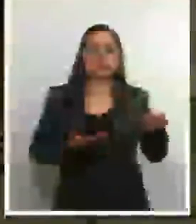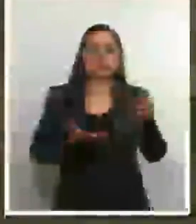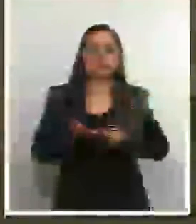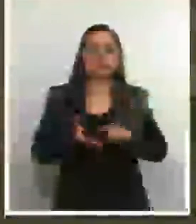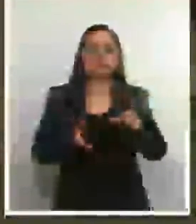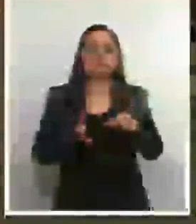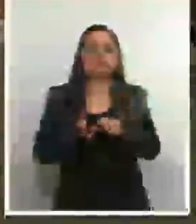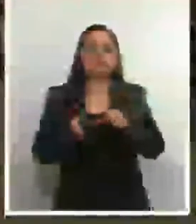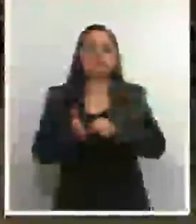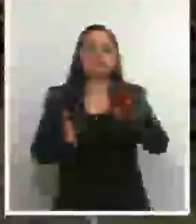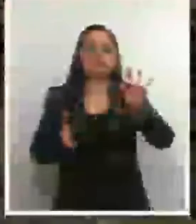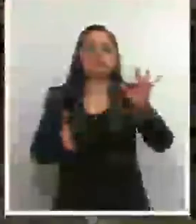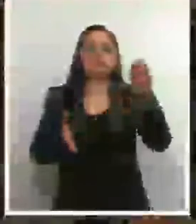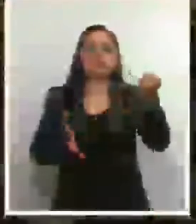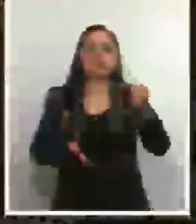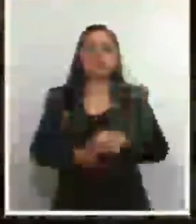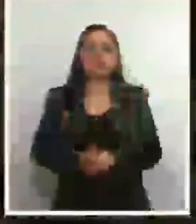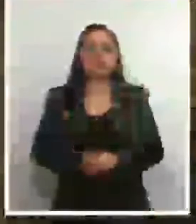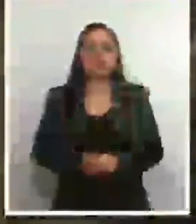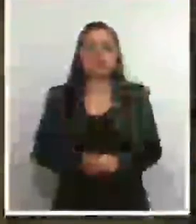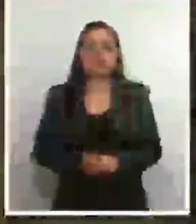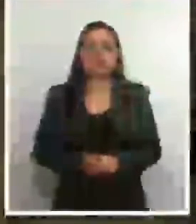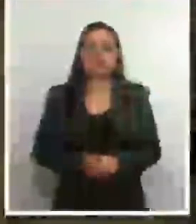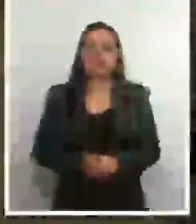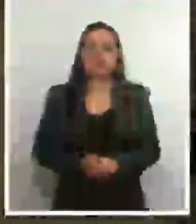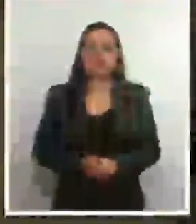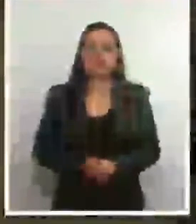artículo 49.